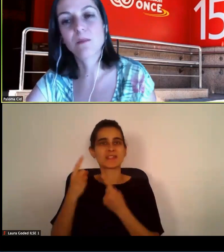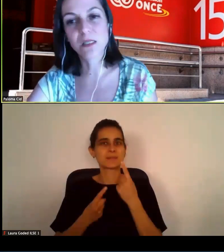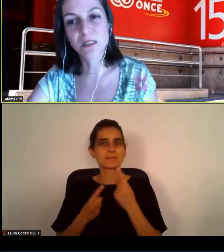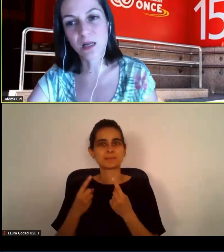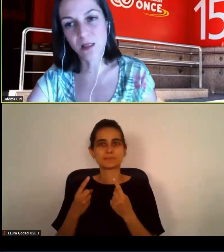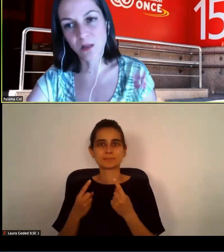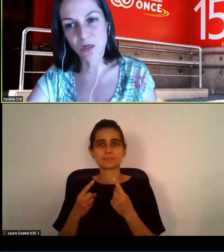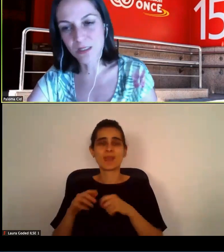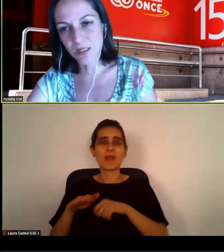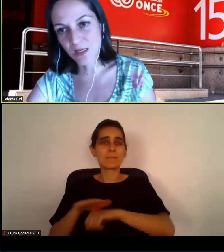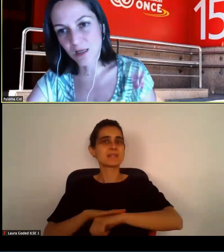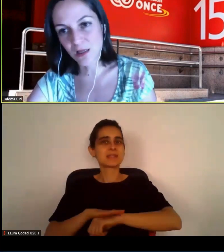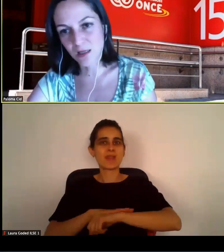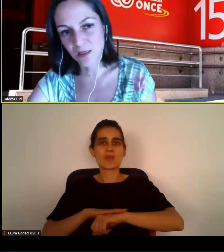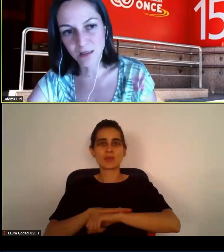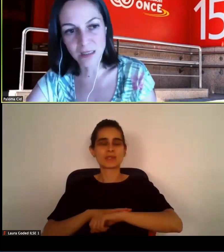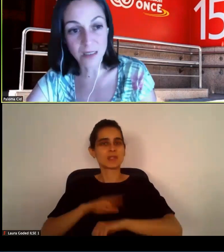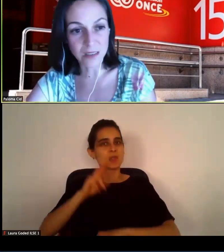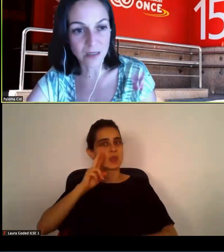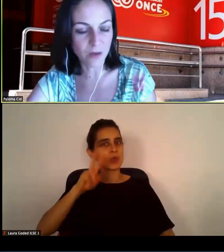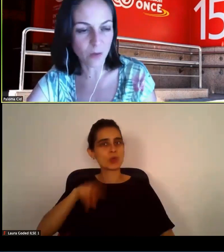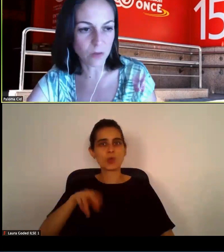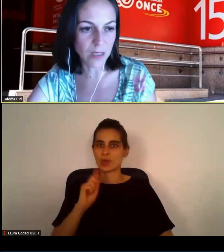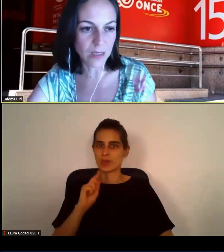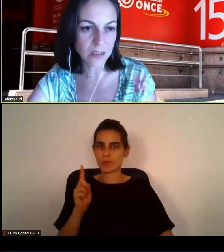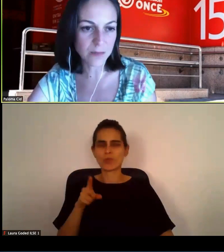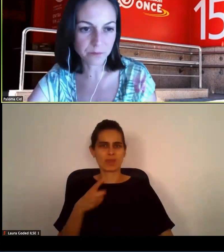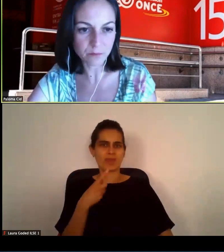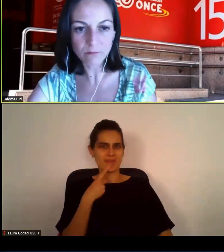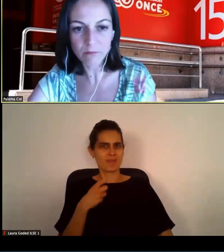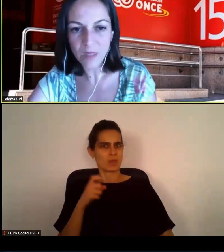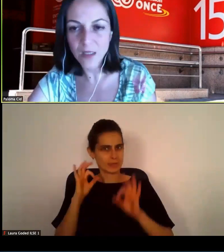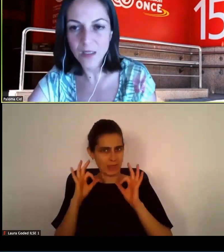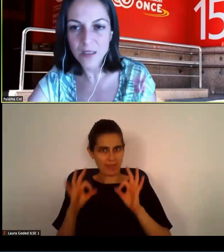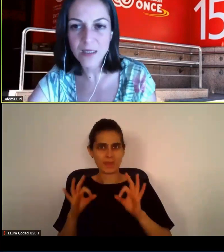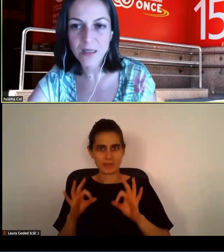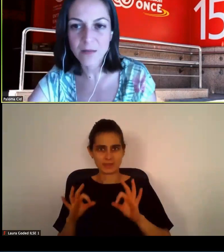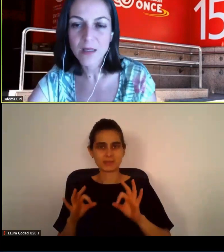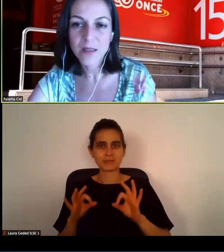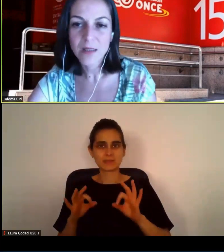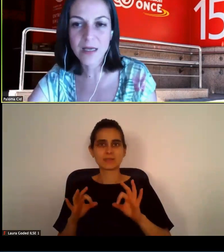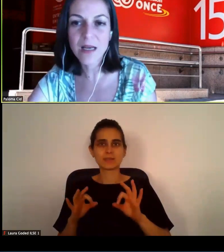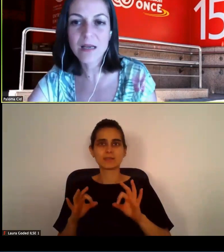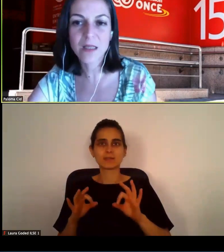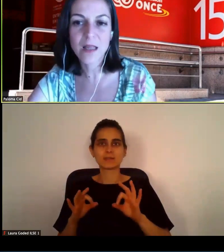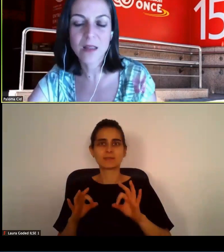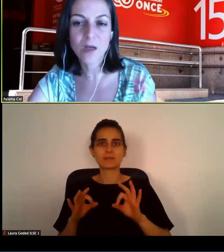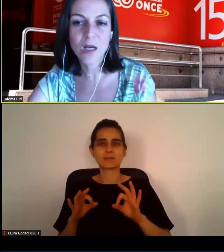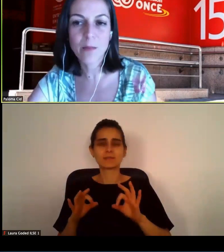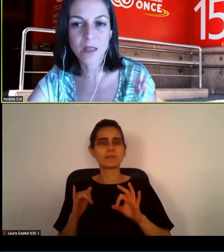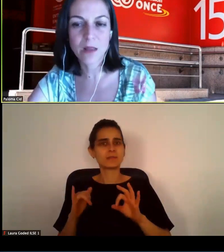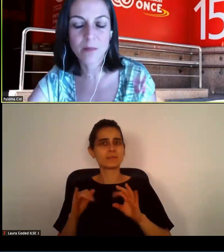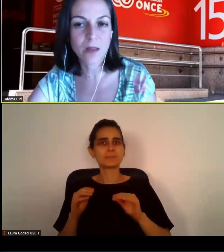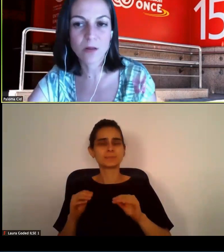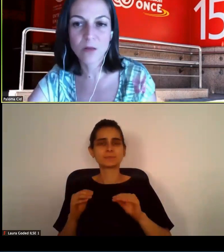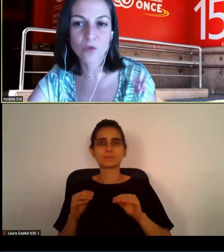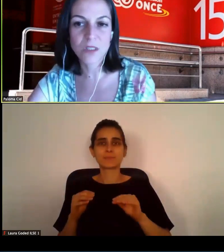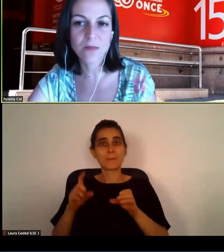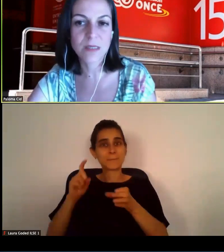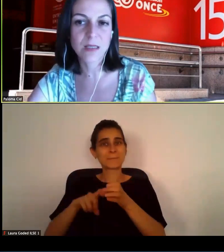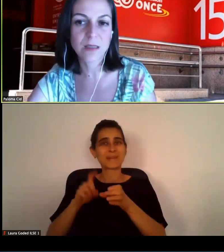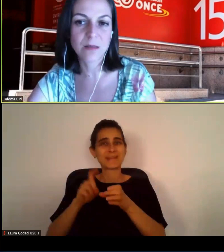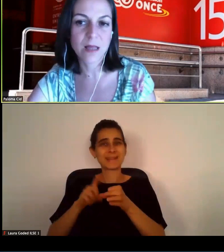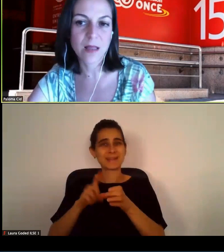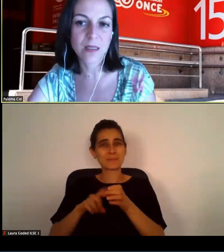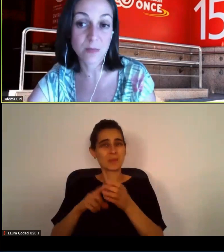las administraciones de estas dificultades y tienen limitación en la participación de